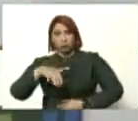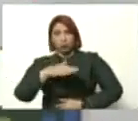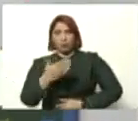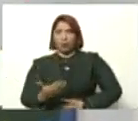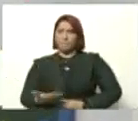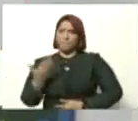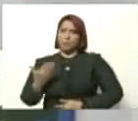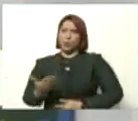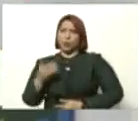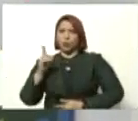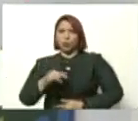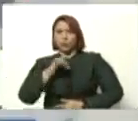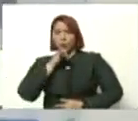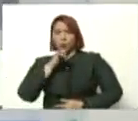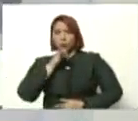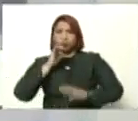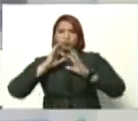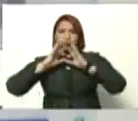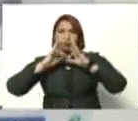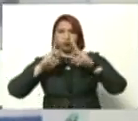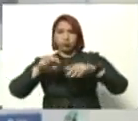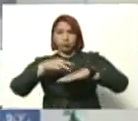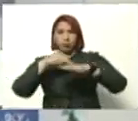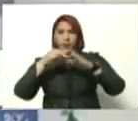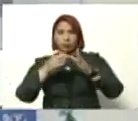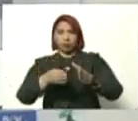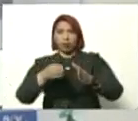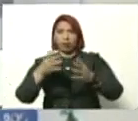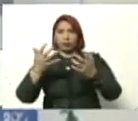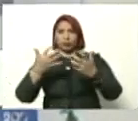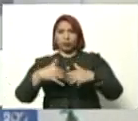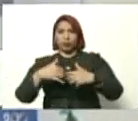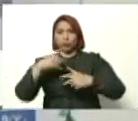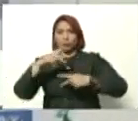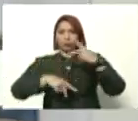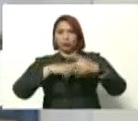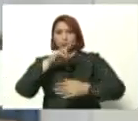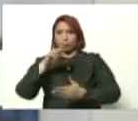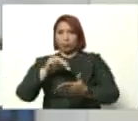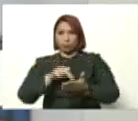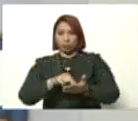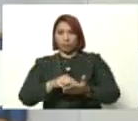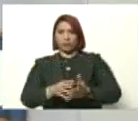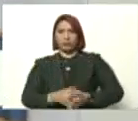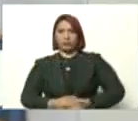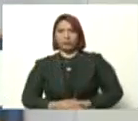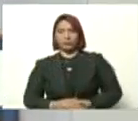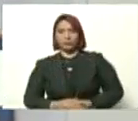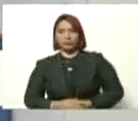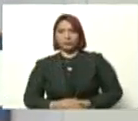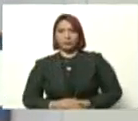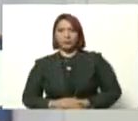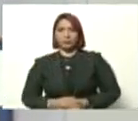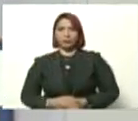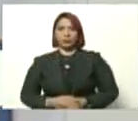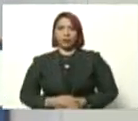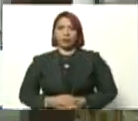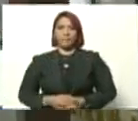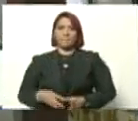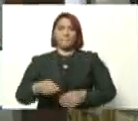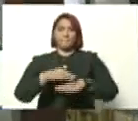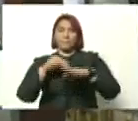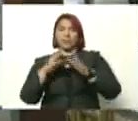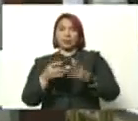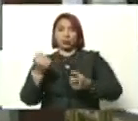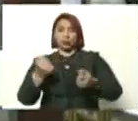Importante información ofrecida el ministro de Industria y Producción Nacional sobre esta visita a los talleres de Metro de Propatria, pero es el ministro del Poder Popular